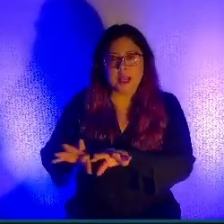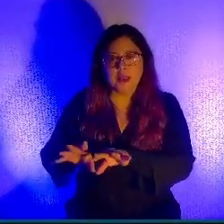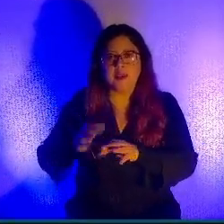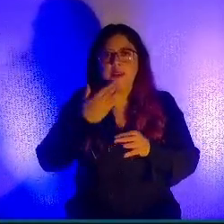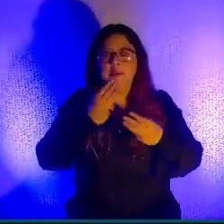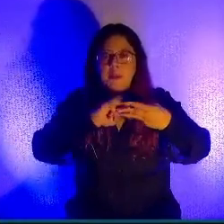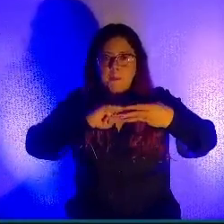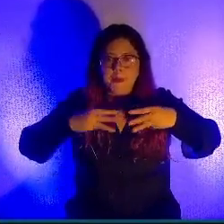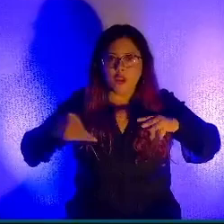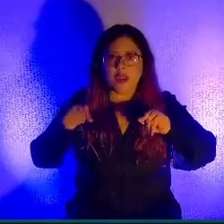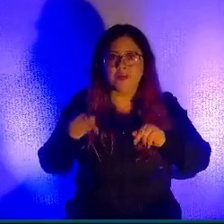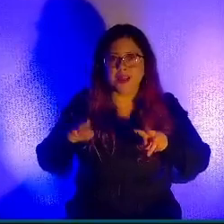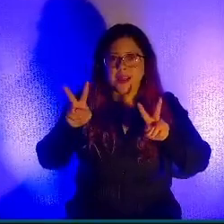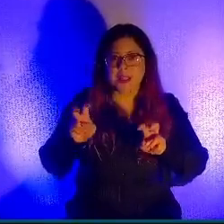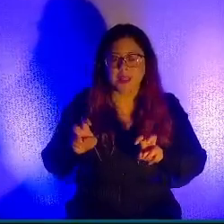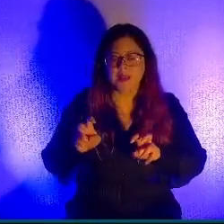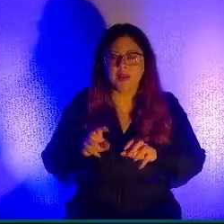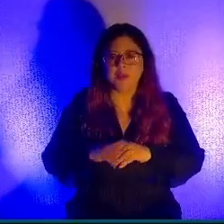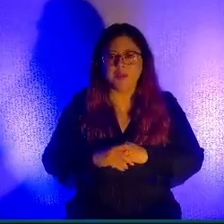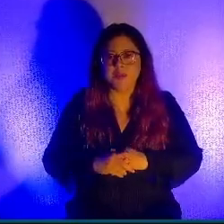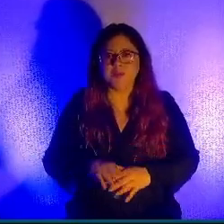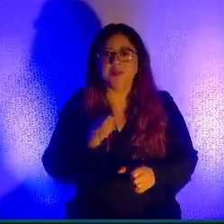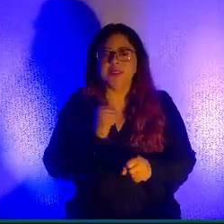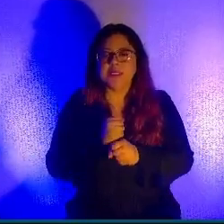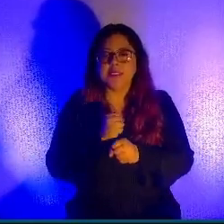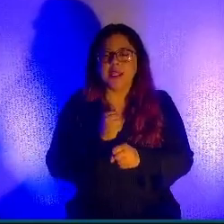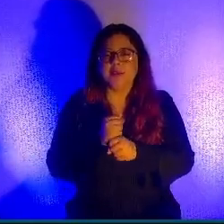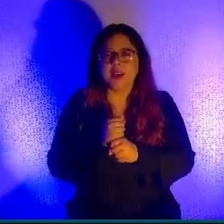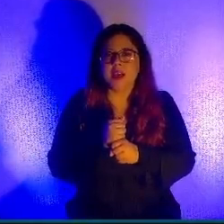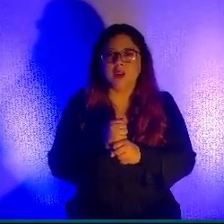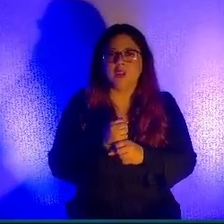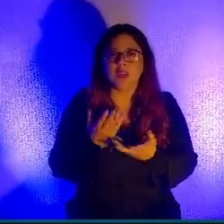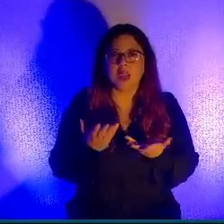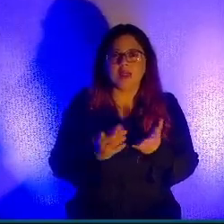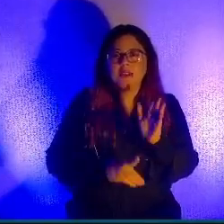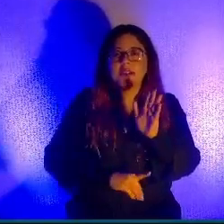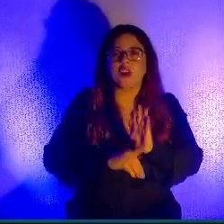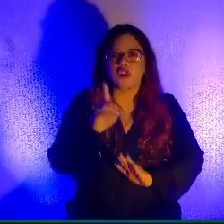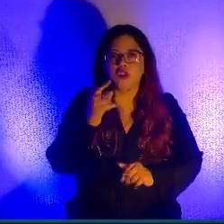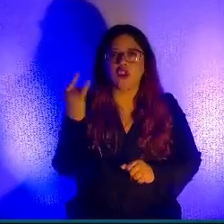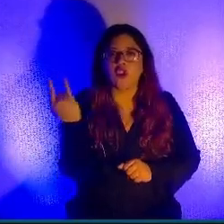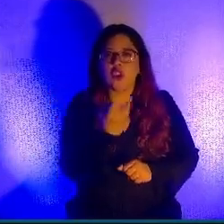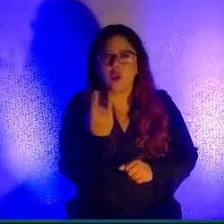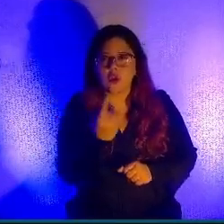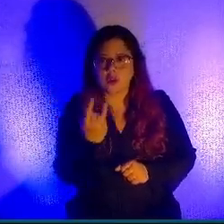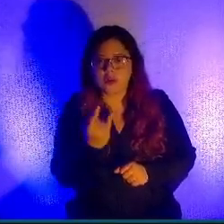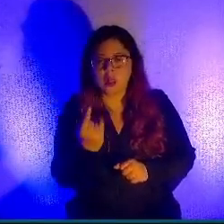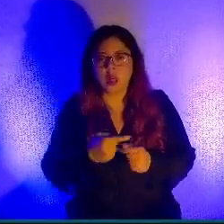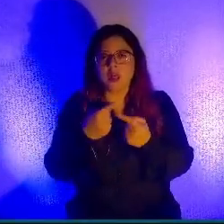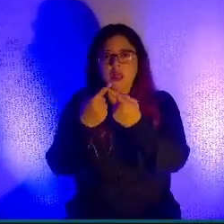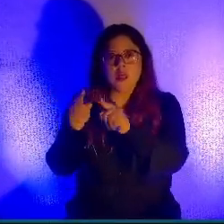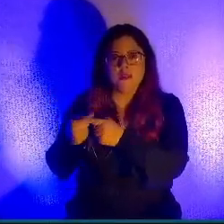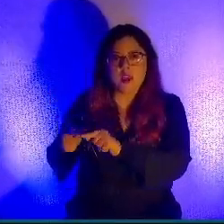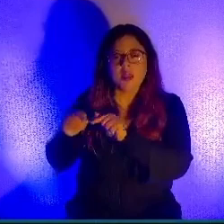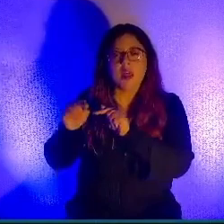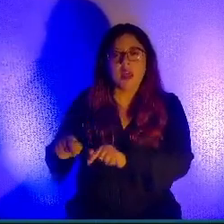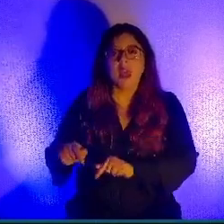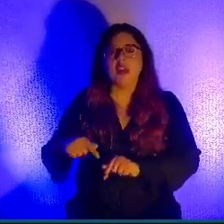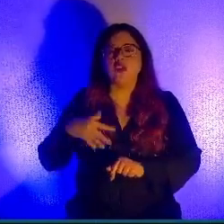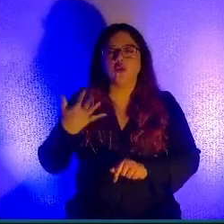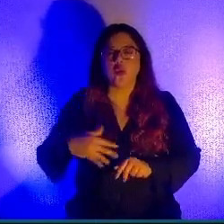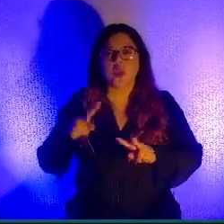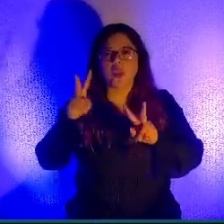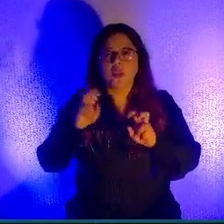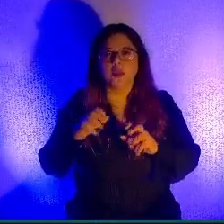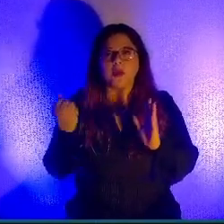metodología Para eso trabajo con developers con las universidades y principalmente con University es un un Pilar de